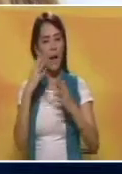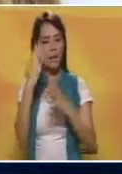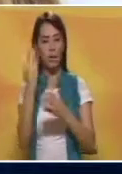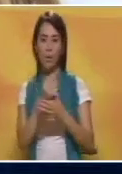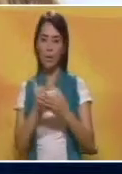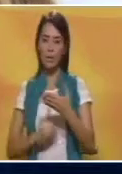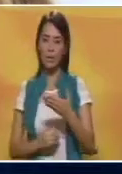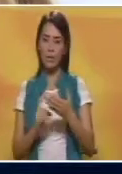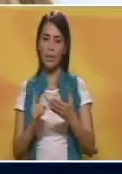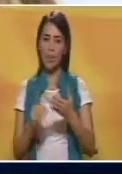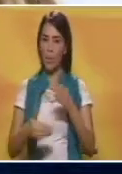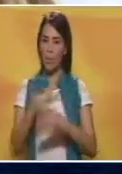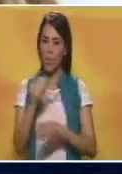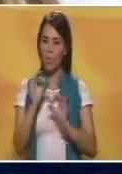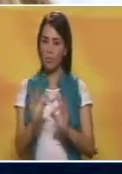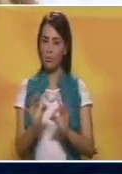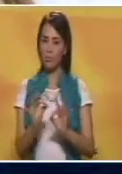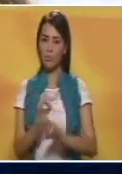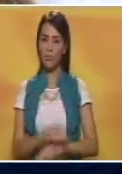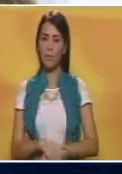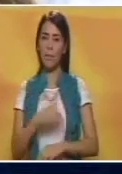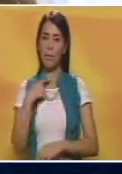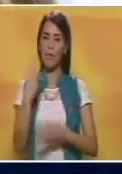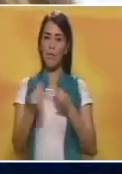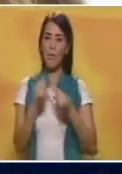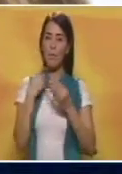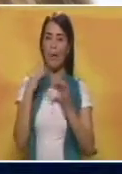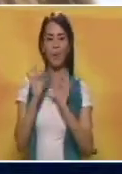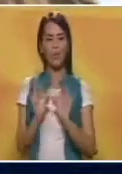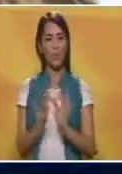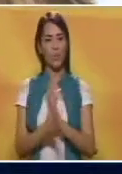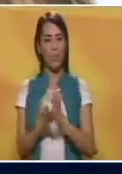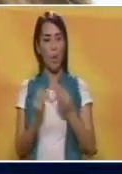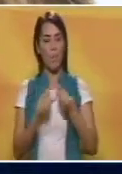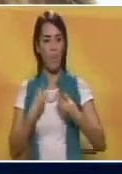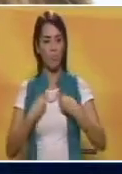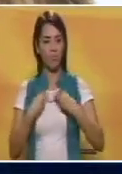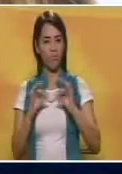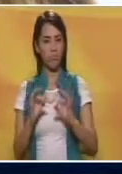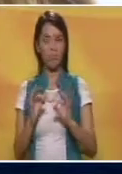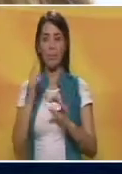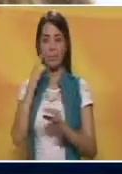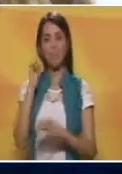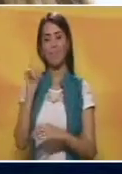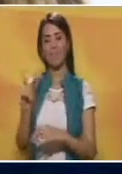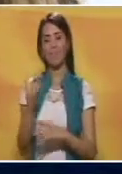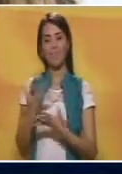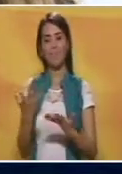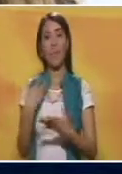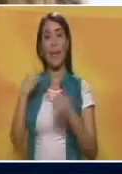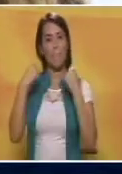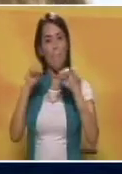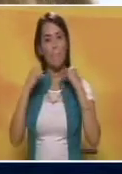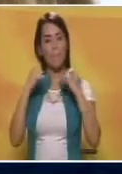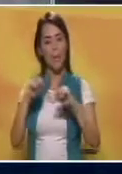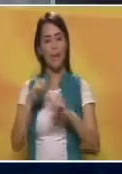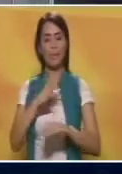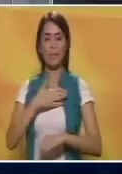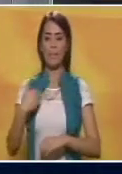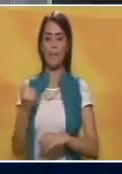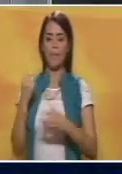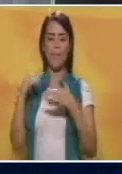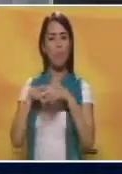de vida sustentable y es un tema que obviamente nos encanta nos fascina porque nos sentimos muy identificados con estas prácticas donde lo que queremos es